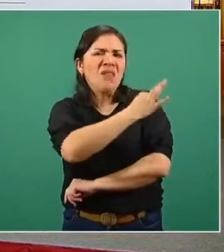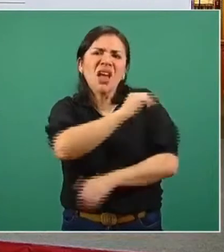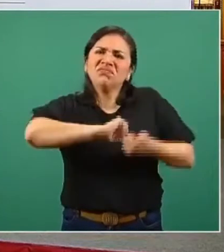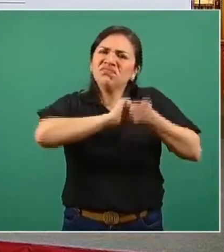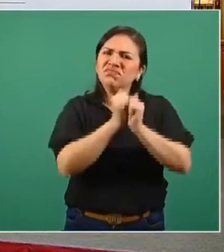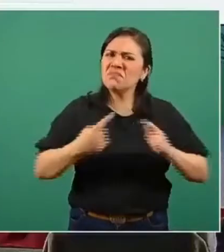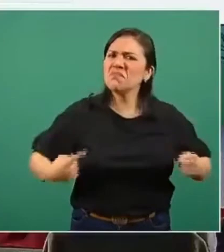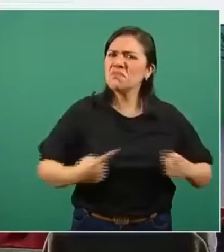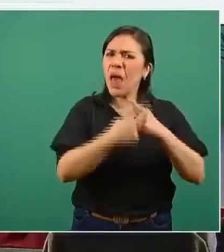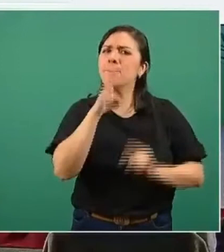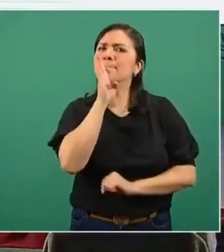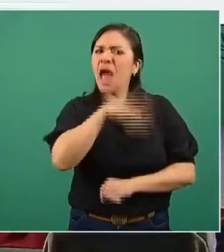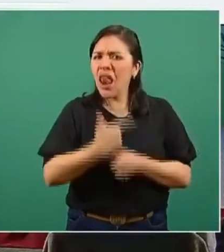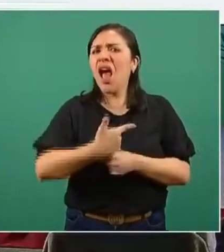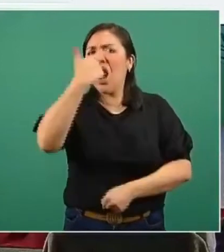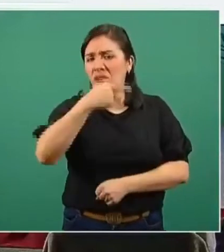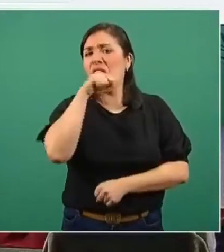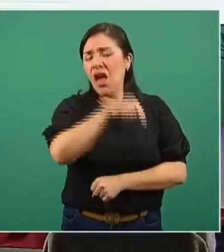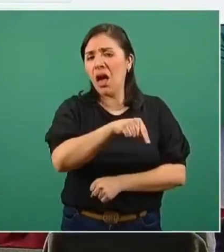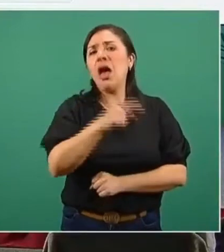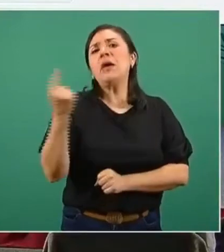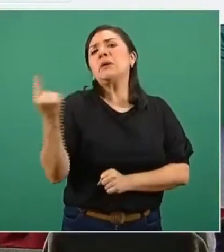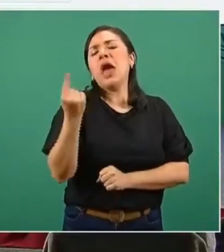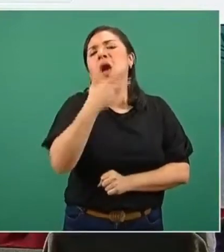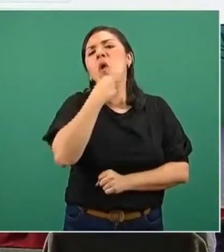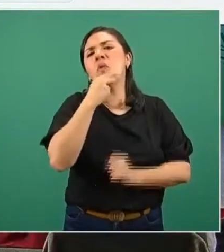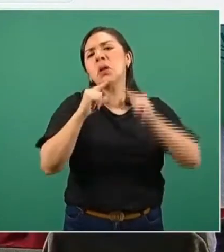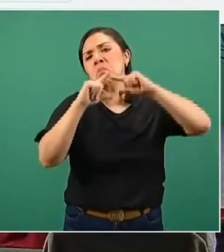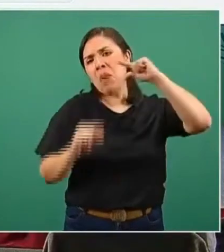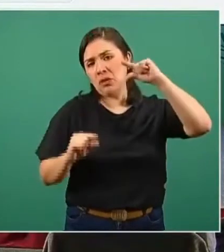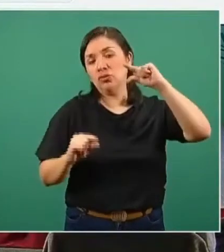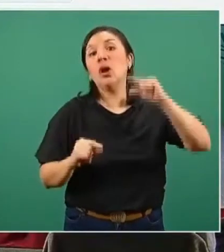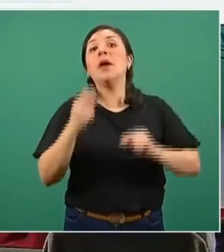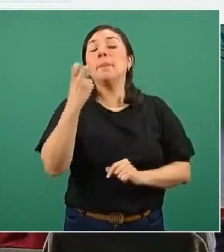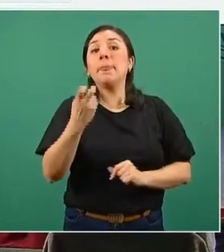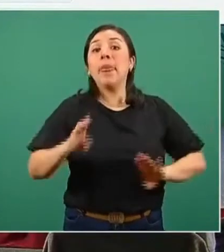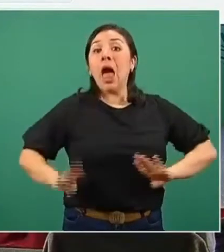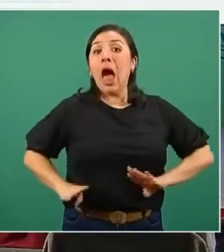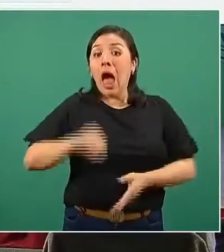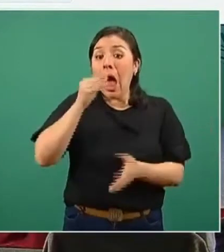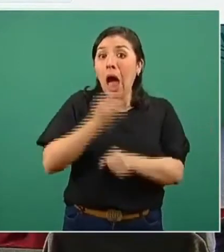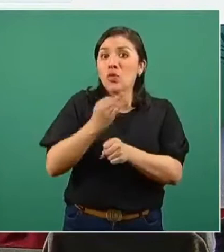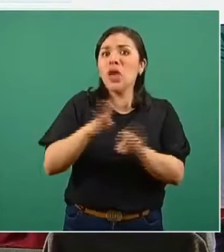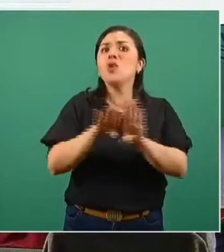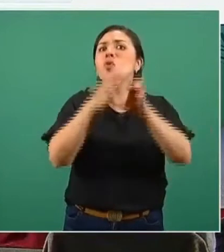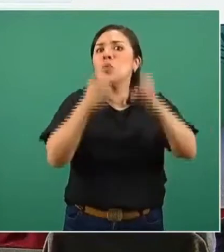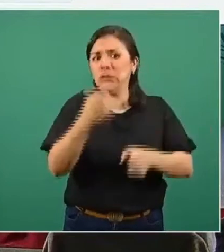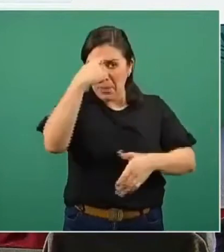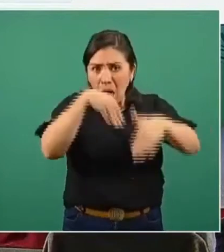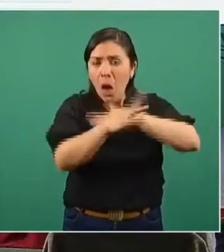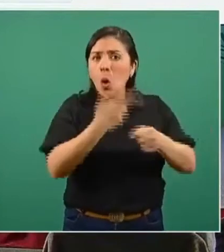sido afectadas por ESAVIs graves sobre hombres. Y sobre su estatus actual de